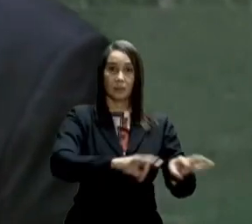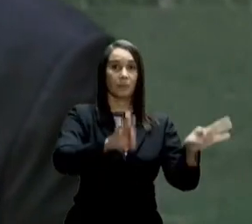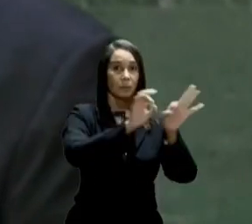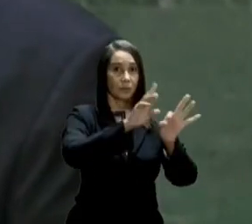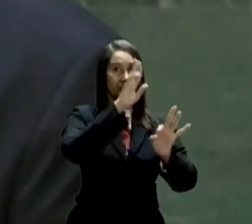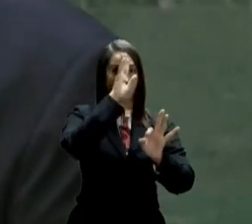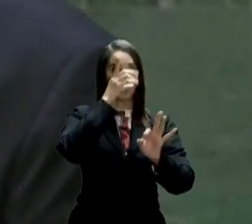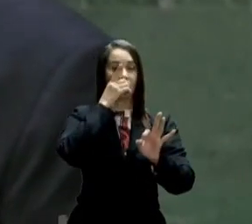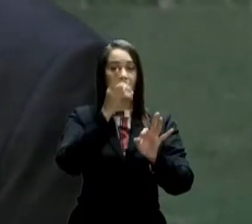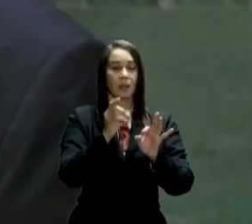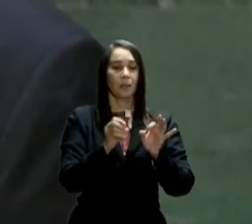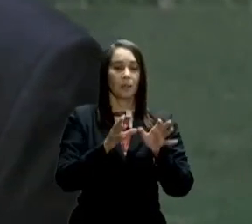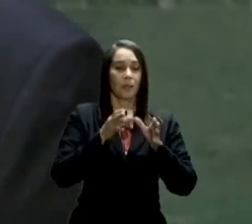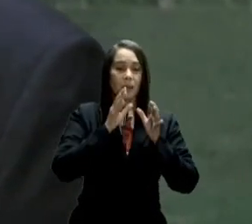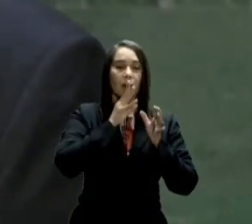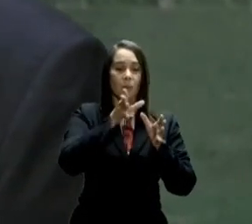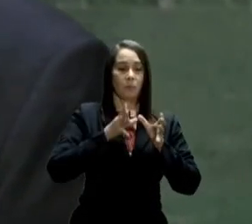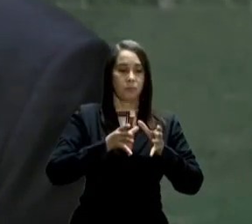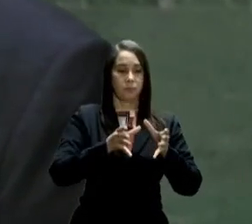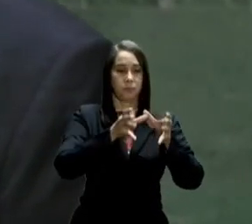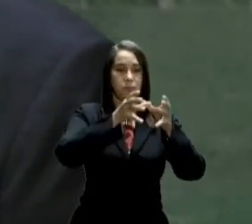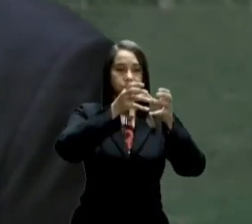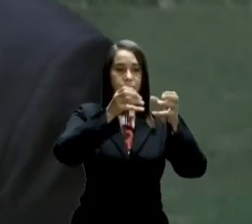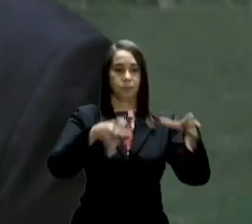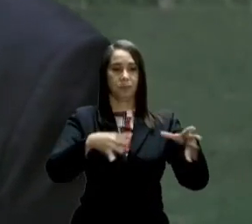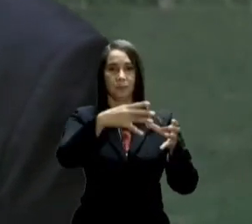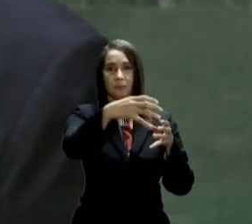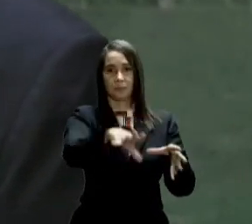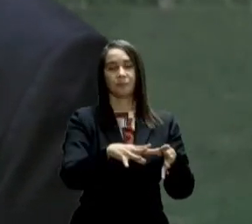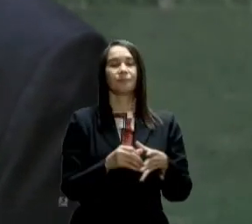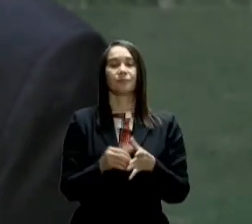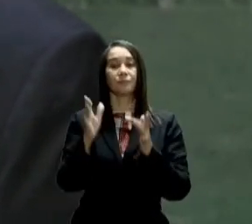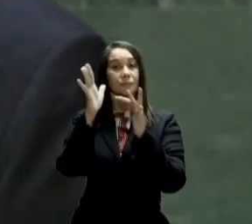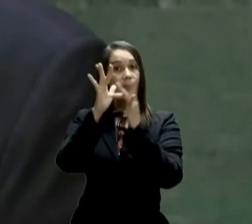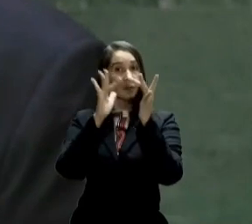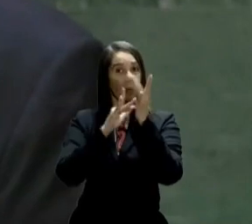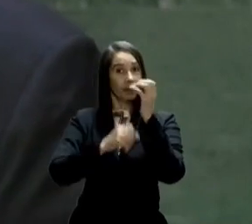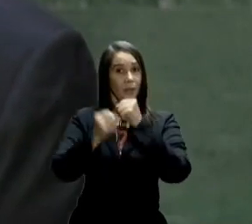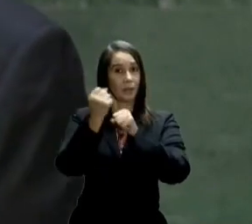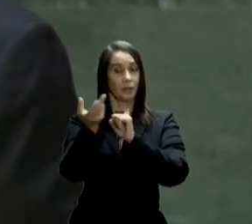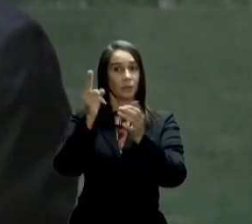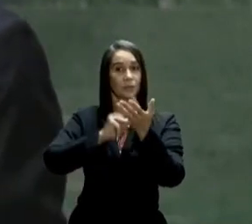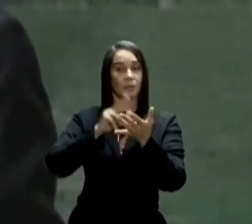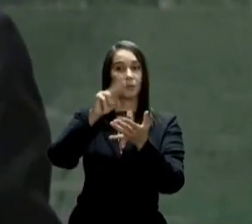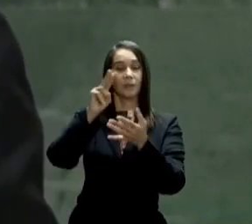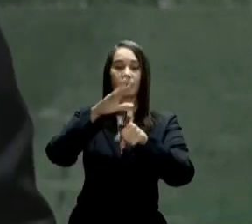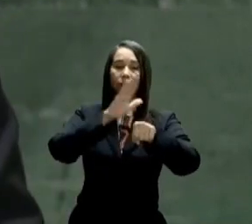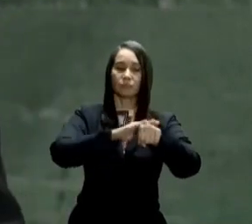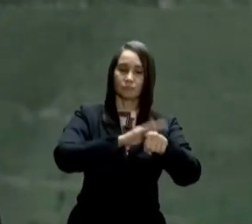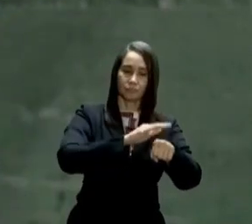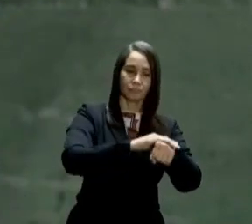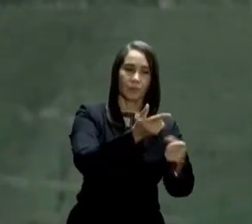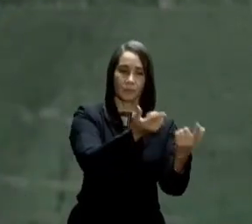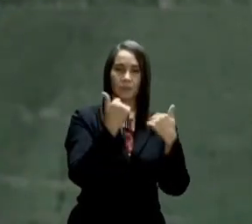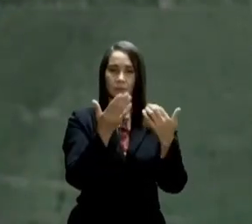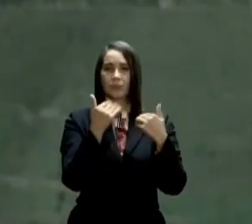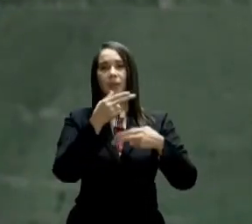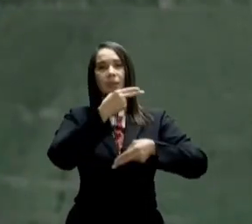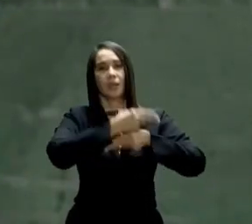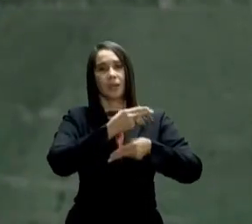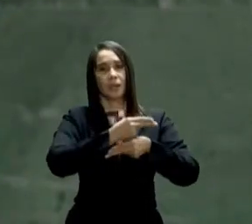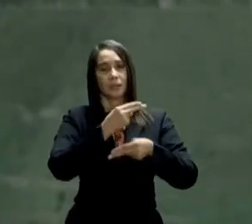Dominicana. Desde abril de 2021, nuestro gobierno ha solicitado a las autoridades haitianas reiteradas